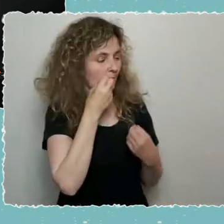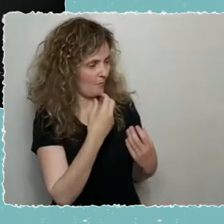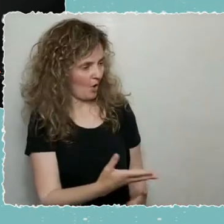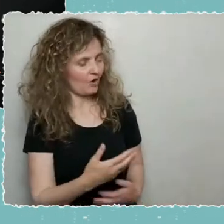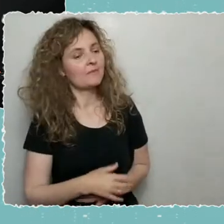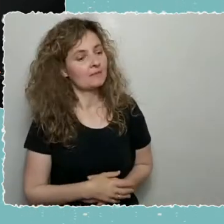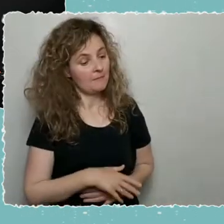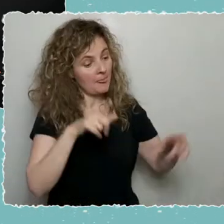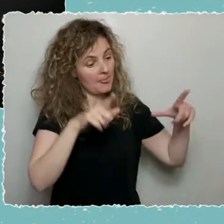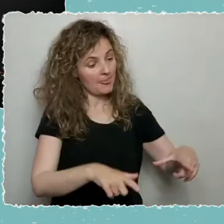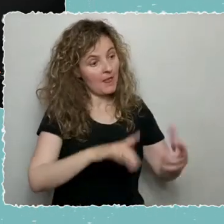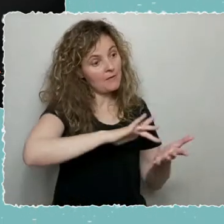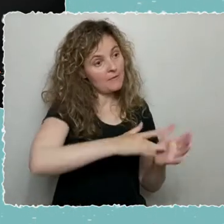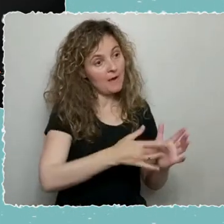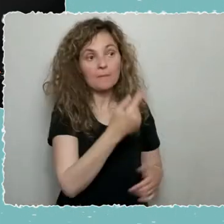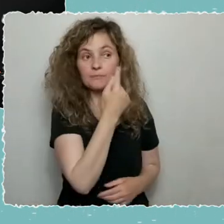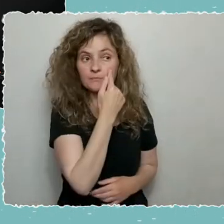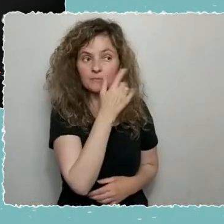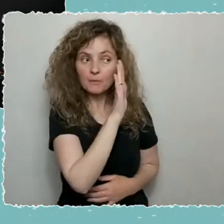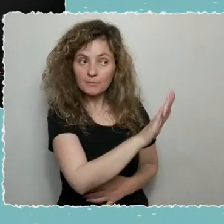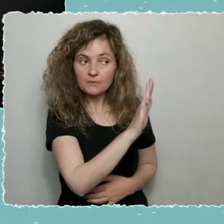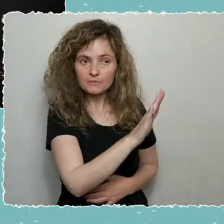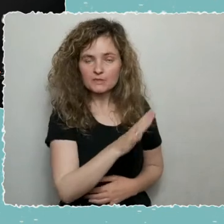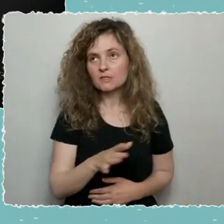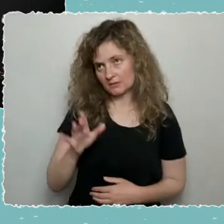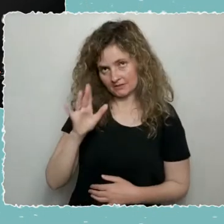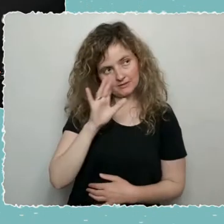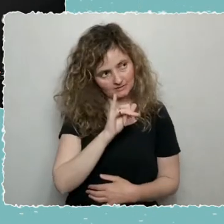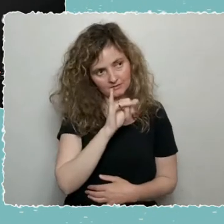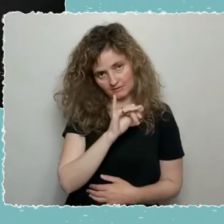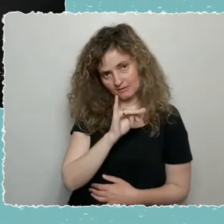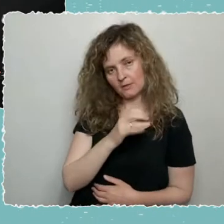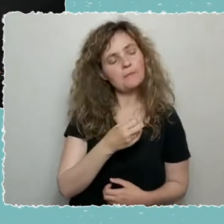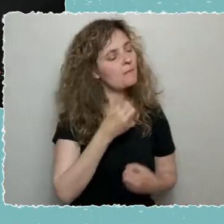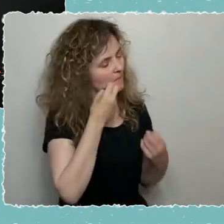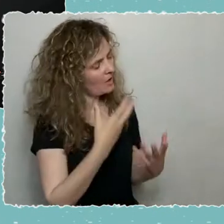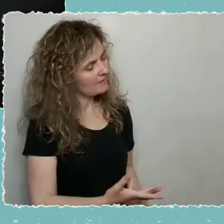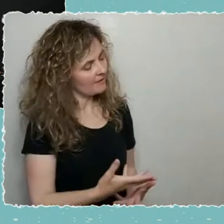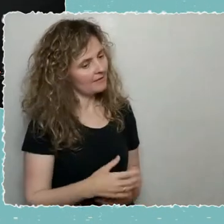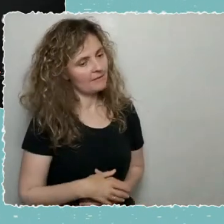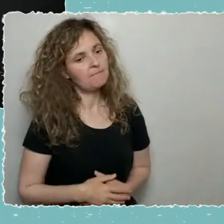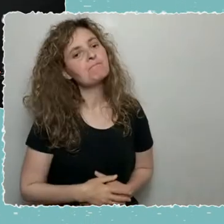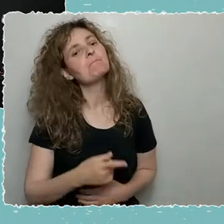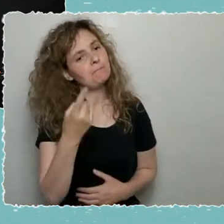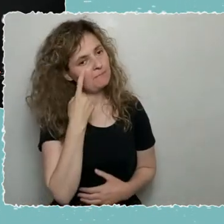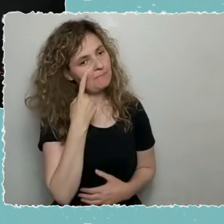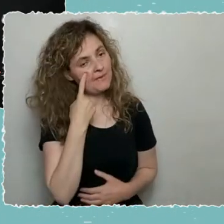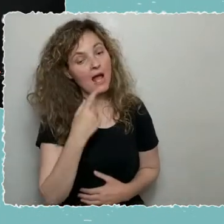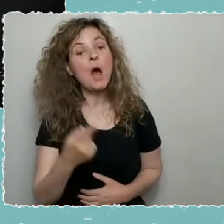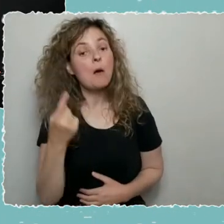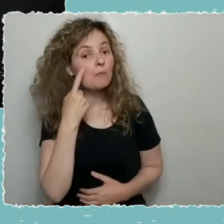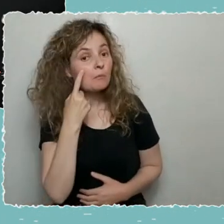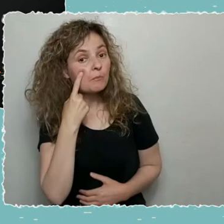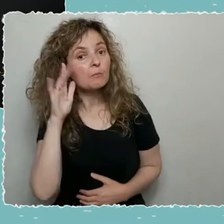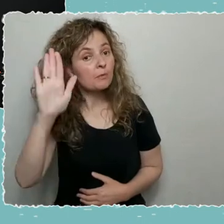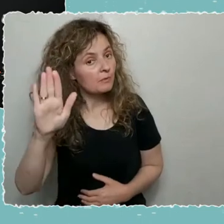moi ben. Esta abeja é tua. Sí, moi ben. Pois, nena, mira, se